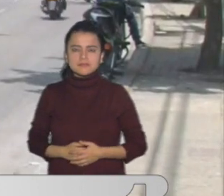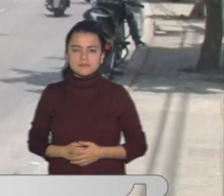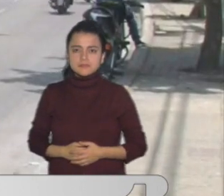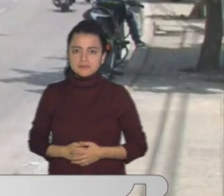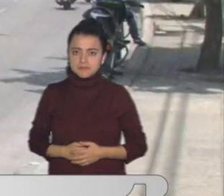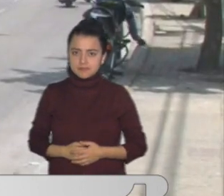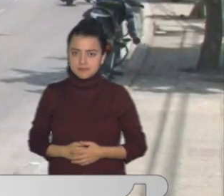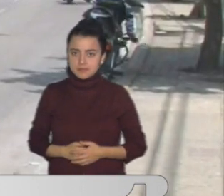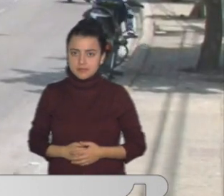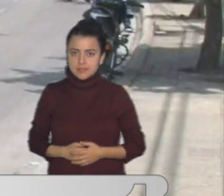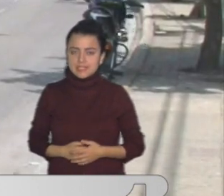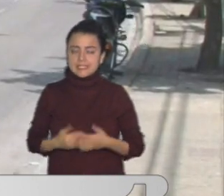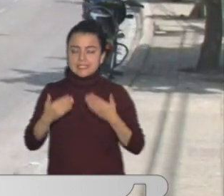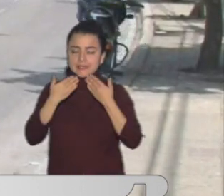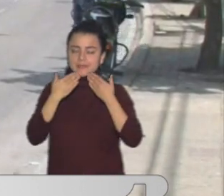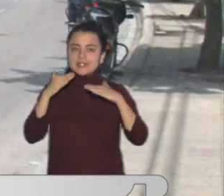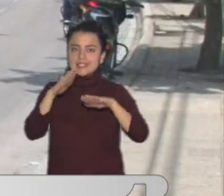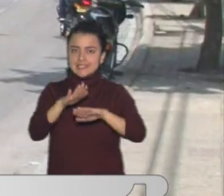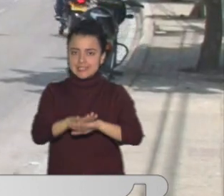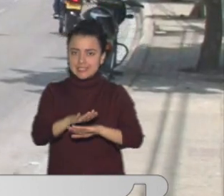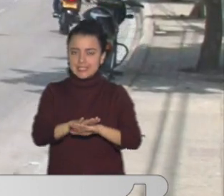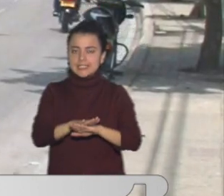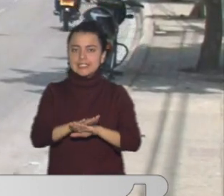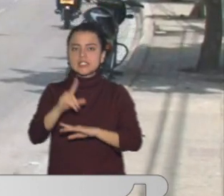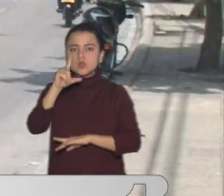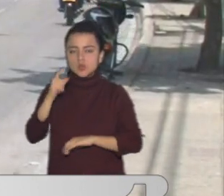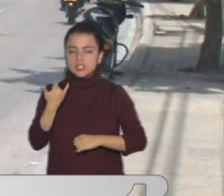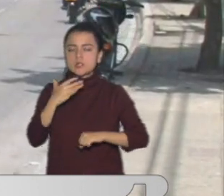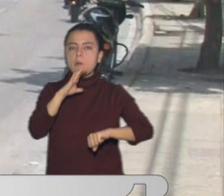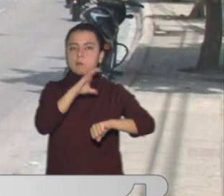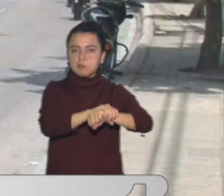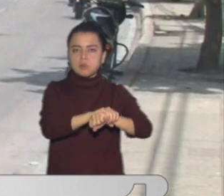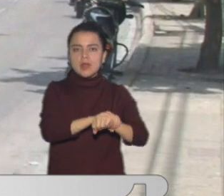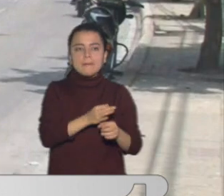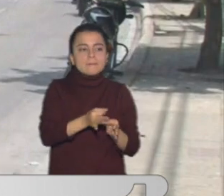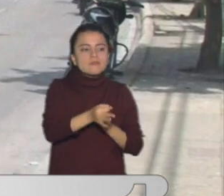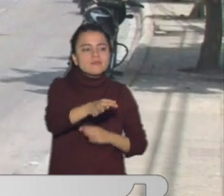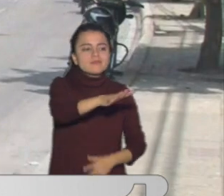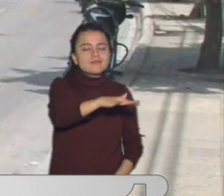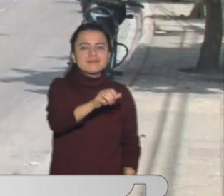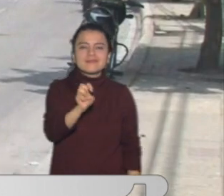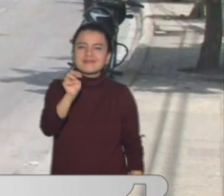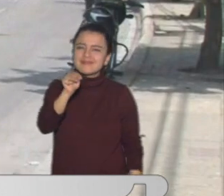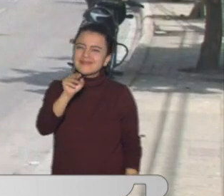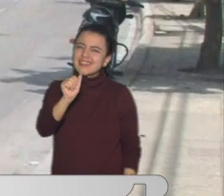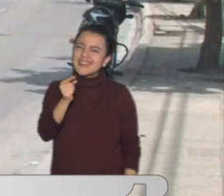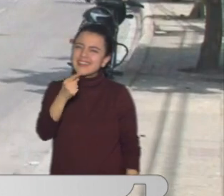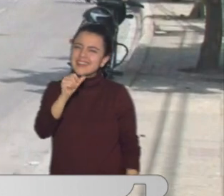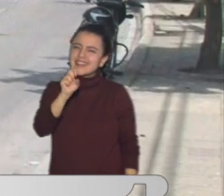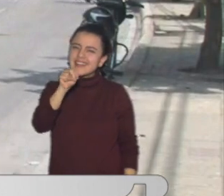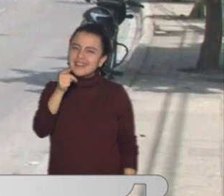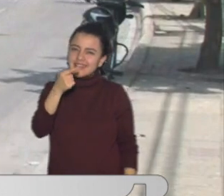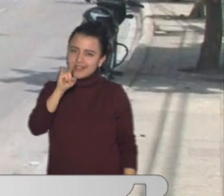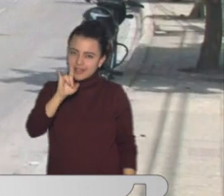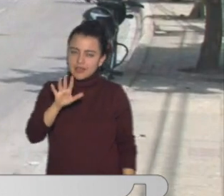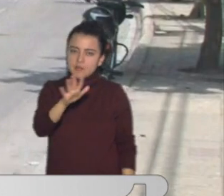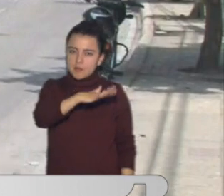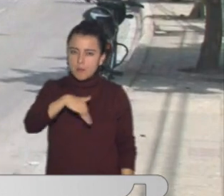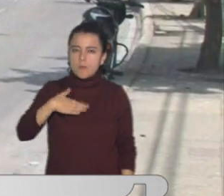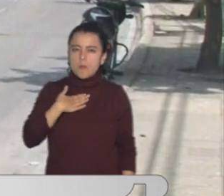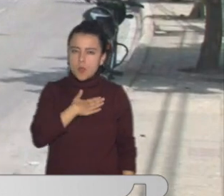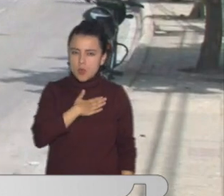Buenas tardes, Luisa y televidentes. Efectivamente, fue capturado en el municipio de Magangué, Bolívar, pero antes de